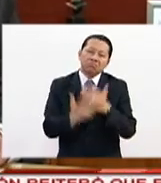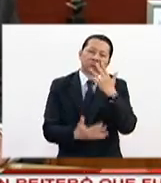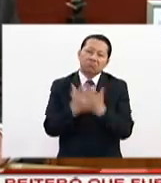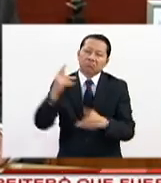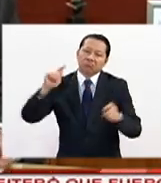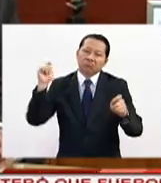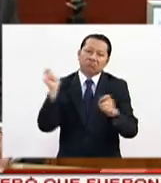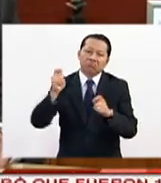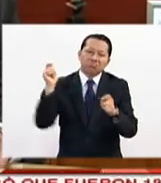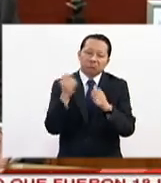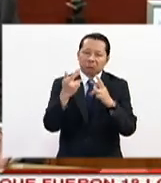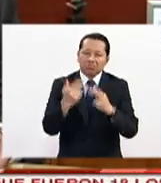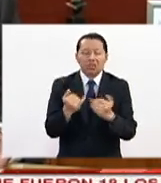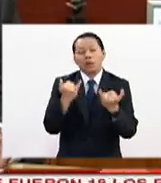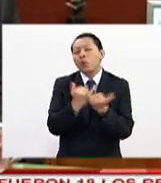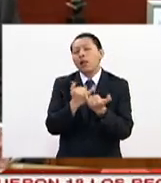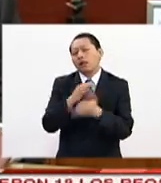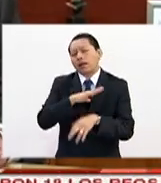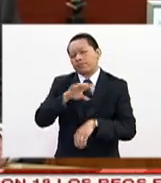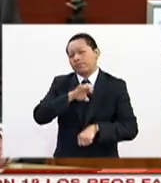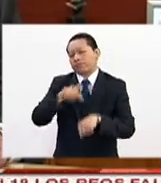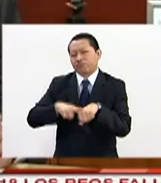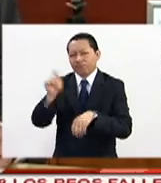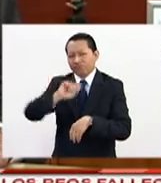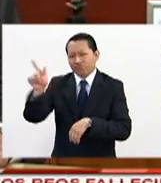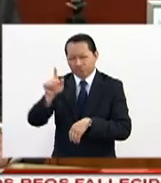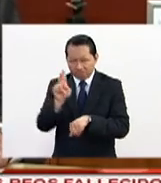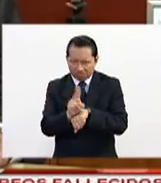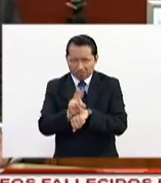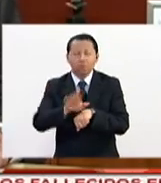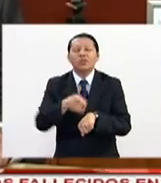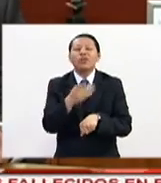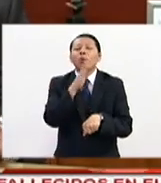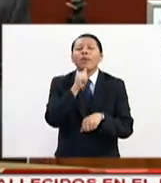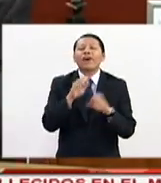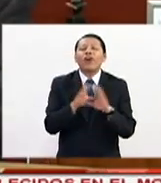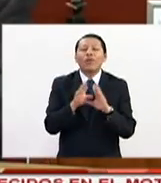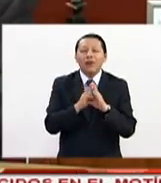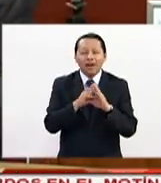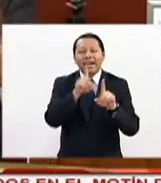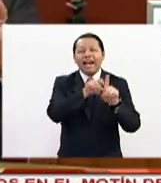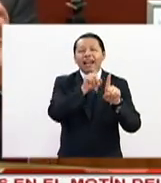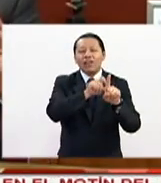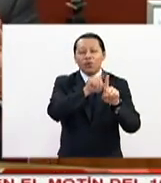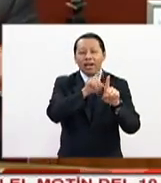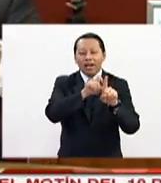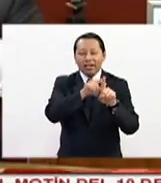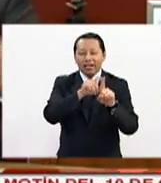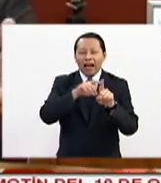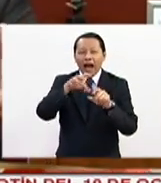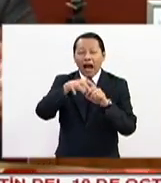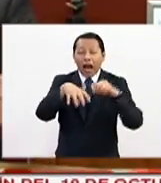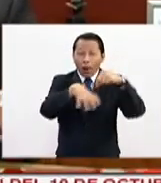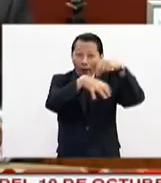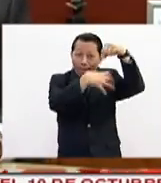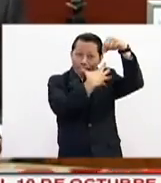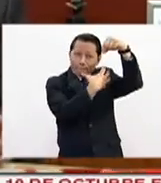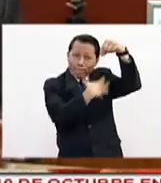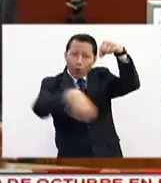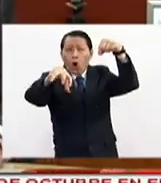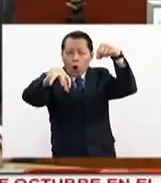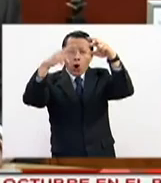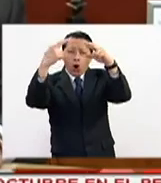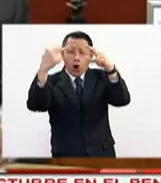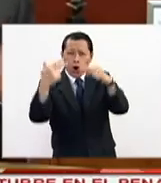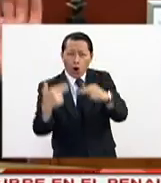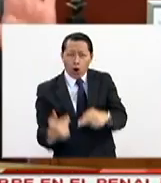ser supervisados por un especialista. ¿Por qué? No se puede tirar como en las caricaturas se ve una bola y que llega y golpea y que rompe todo el edificio. No, eso